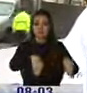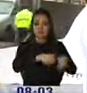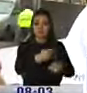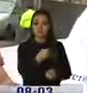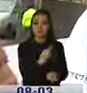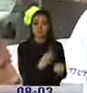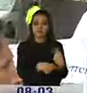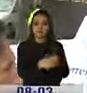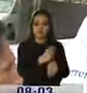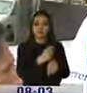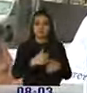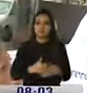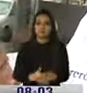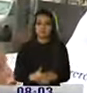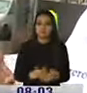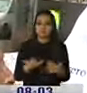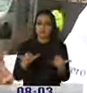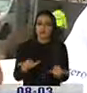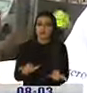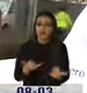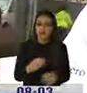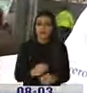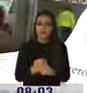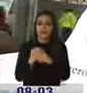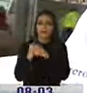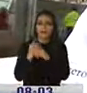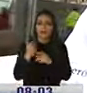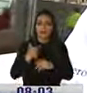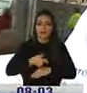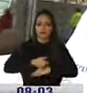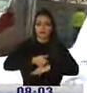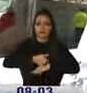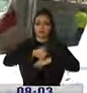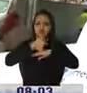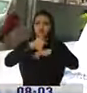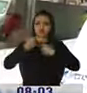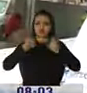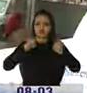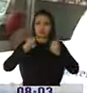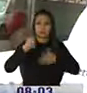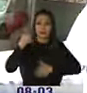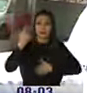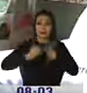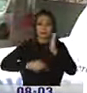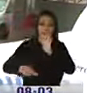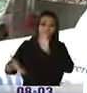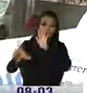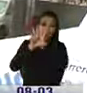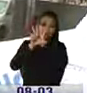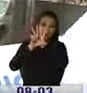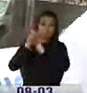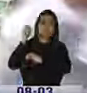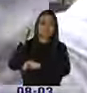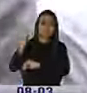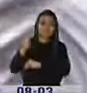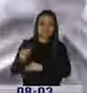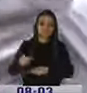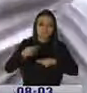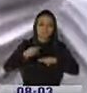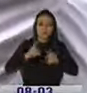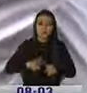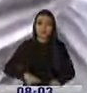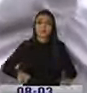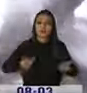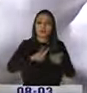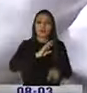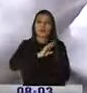Nos vemos obligados a sentir el juicio ante el contencioso y administrativo para que sea la ley quien nos entregue el valor que el